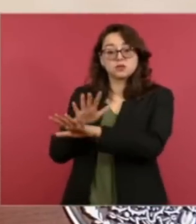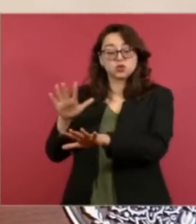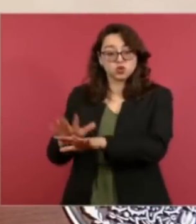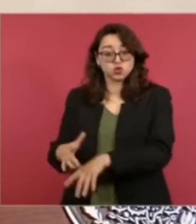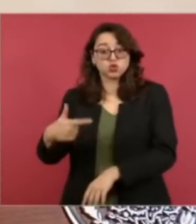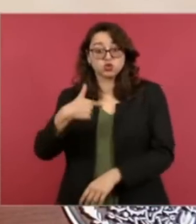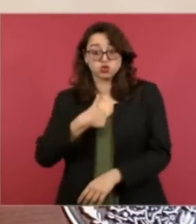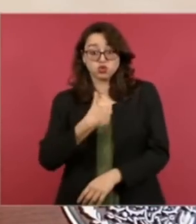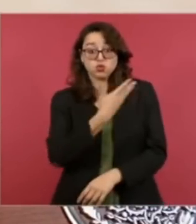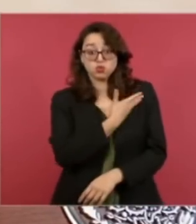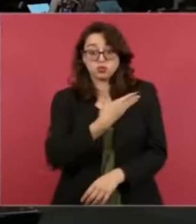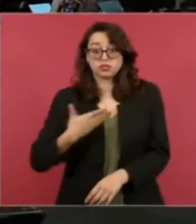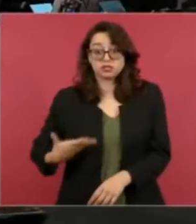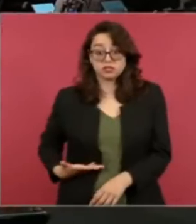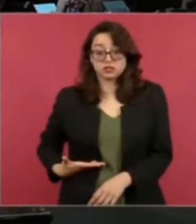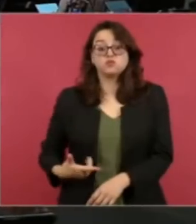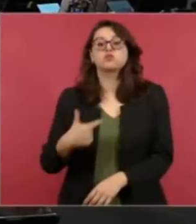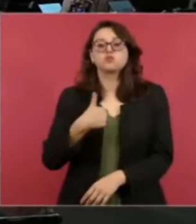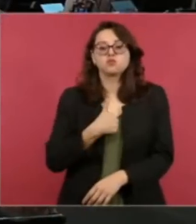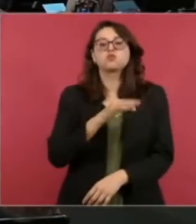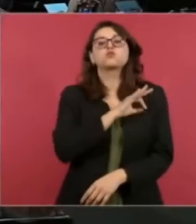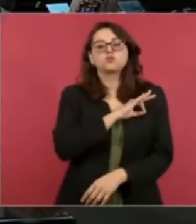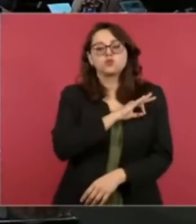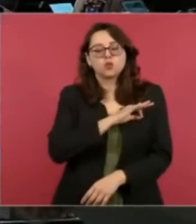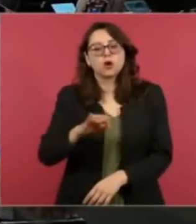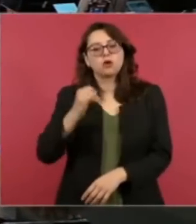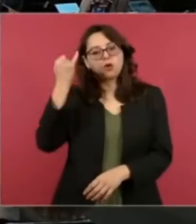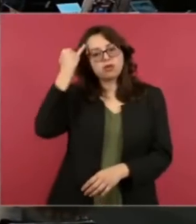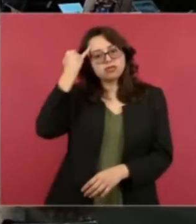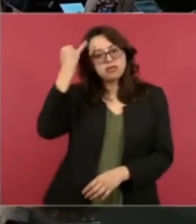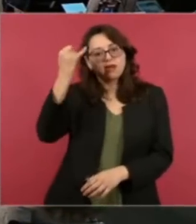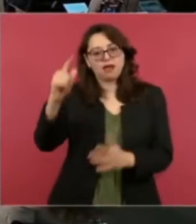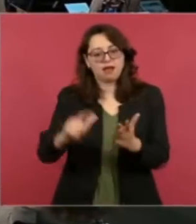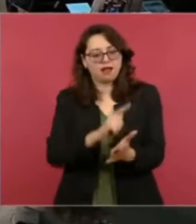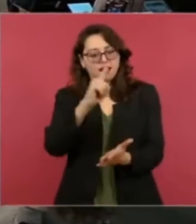constitucionales para enviar una iniciativa de reforma